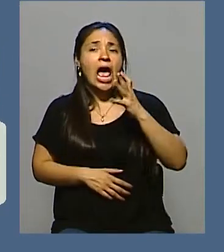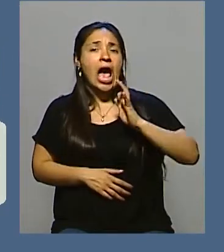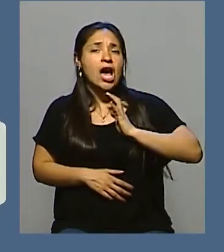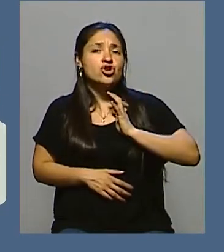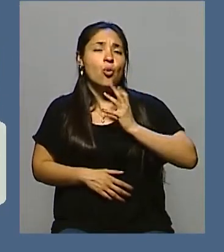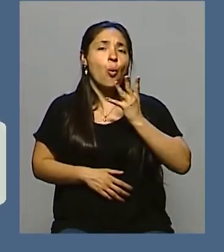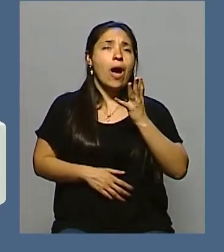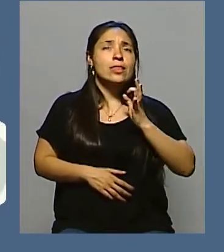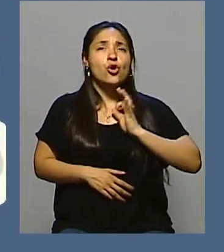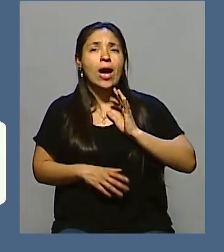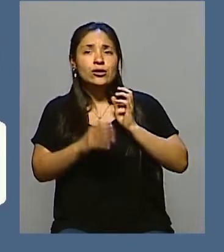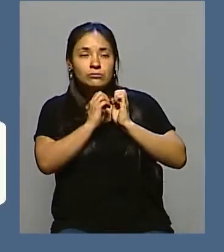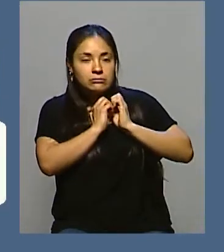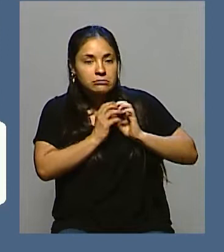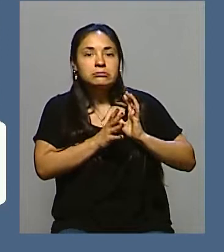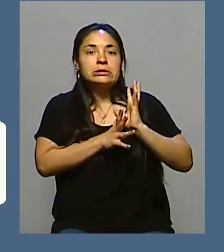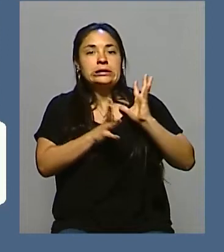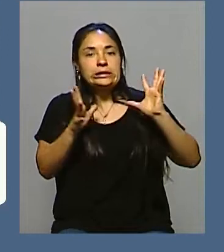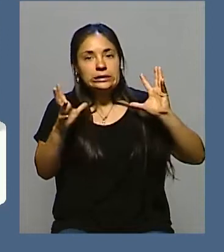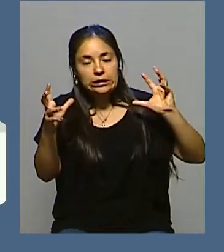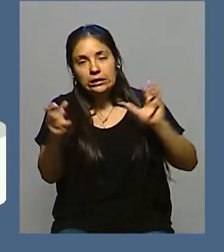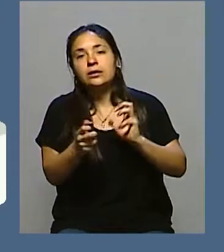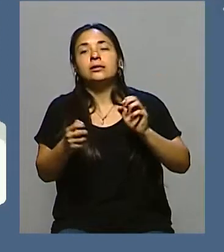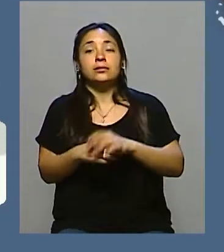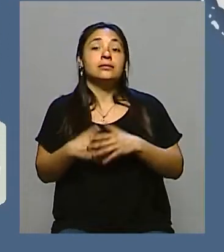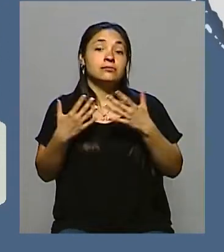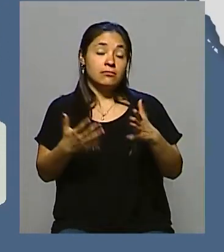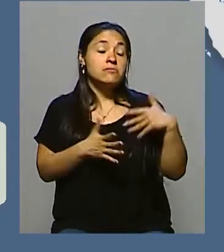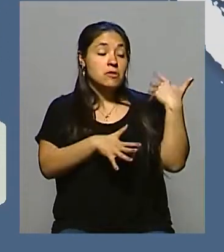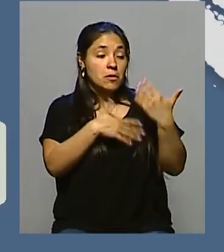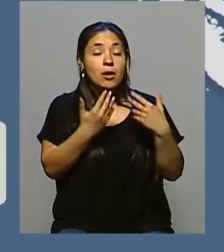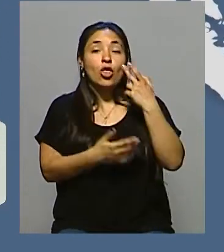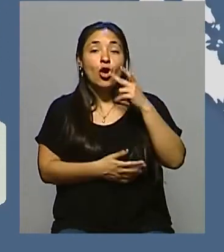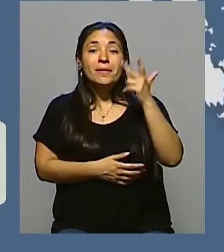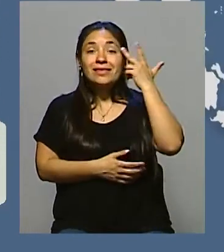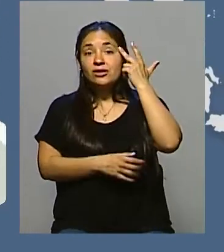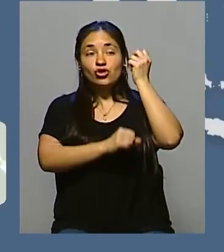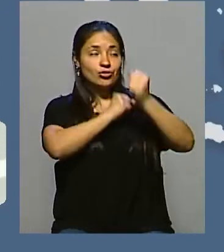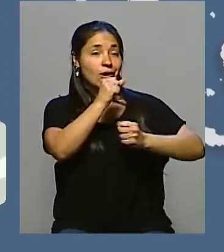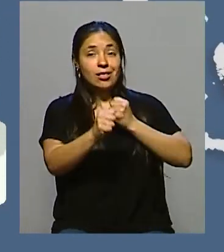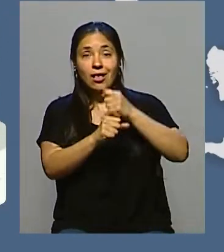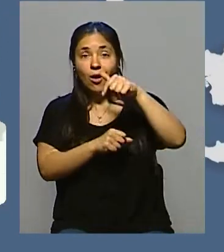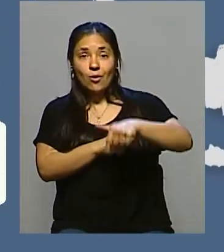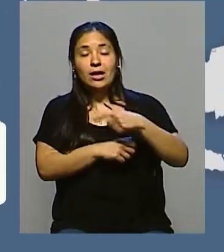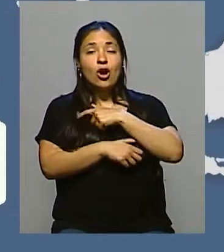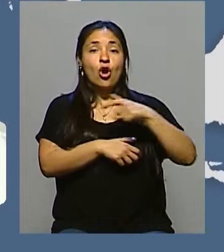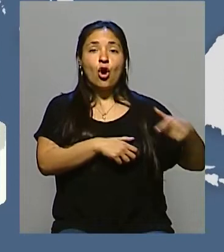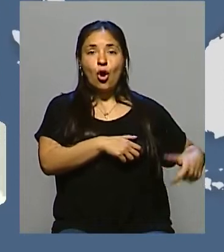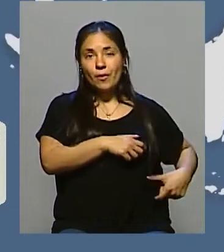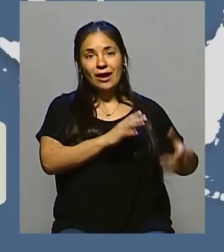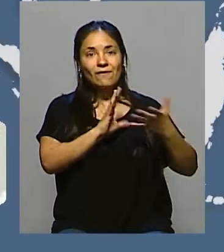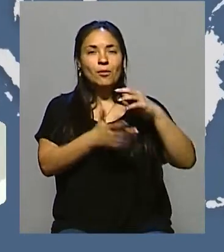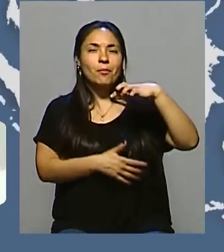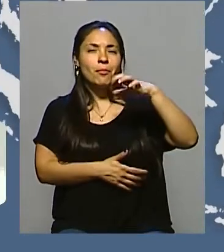que empezó. Sí. Lamentablemente los gobiernos que se han sucedido a partir de 2018, que han sido gobiernos